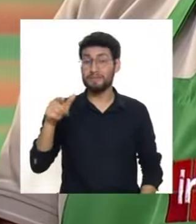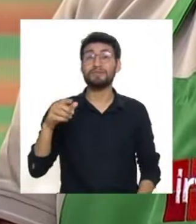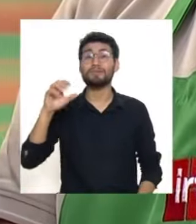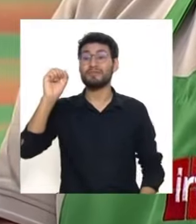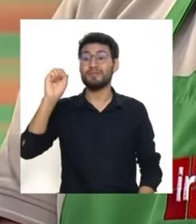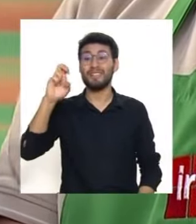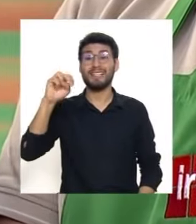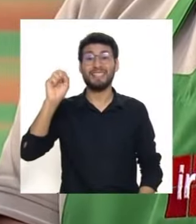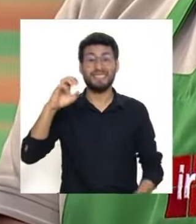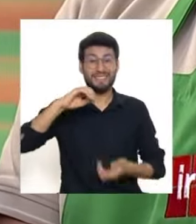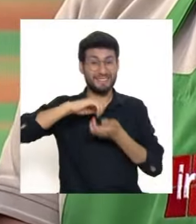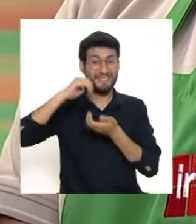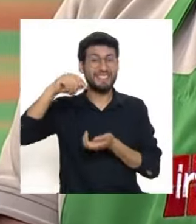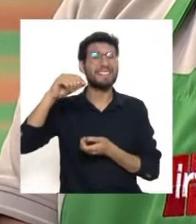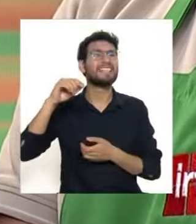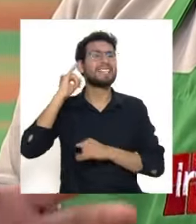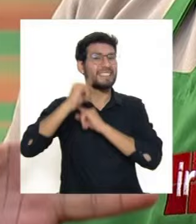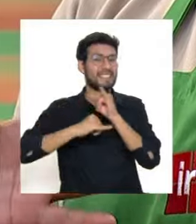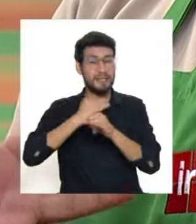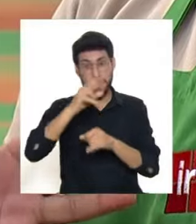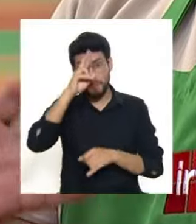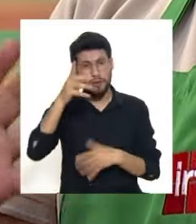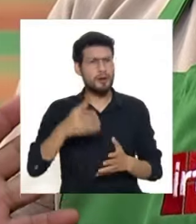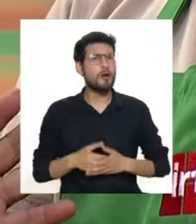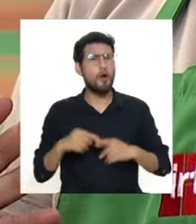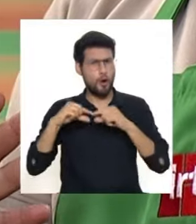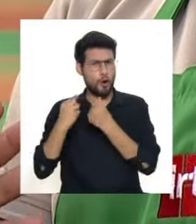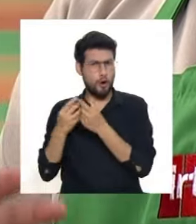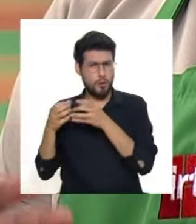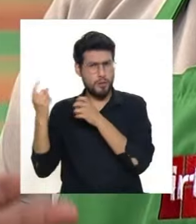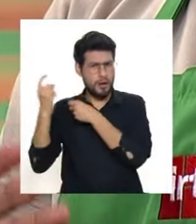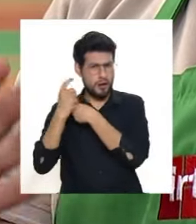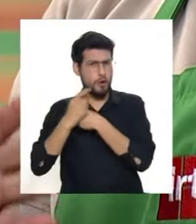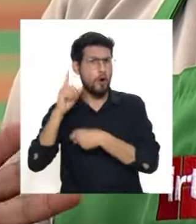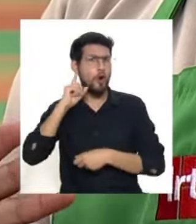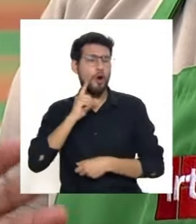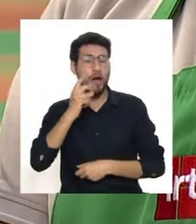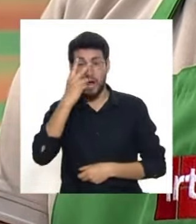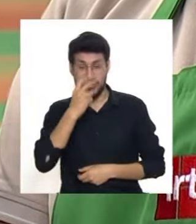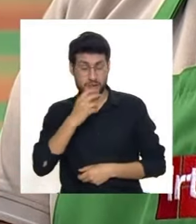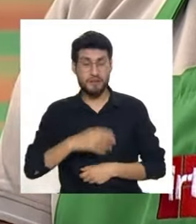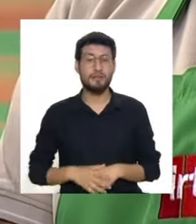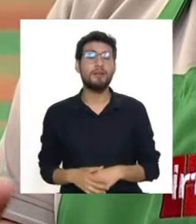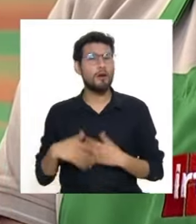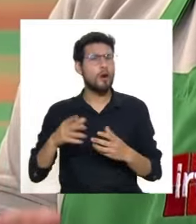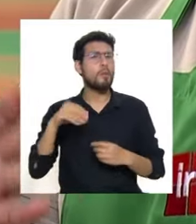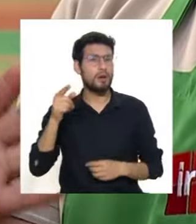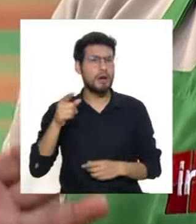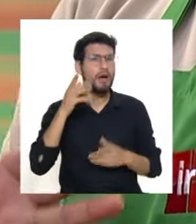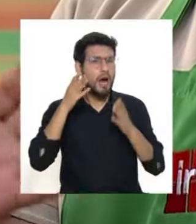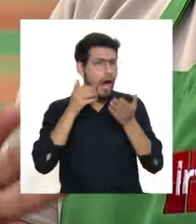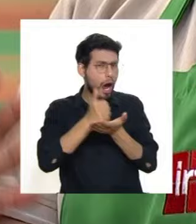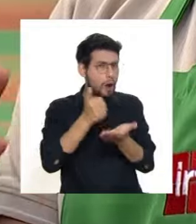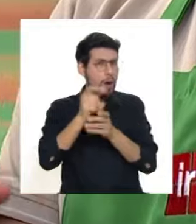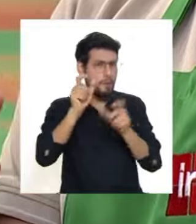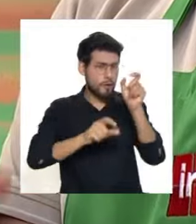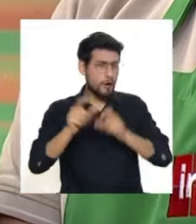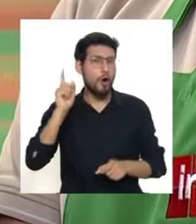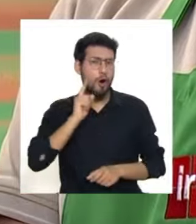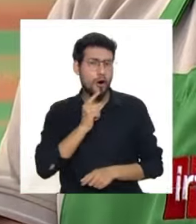Internacional Perú nos capacita un grupo de chicos con sordoceguera, ¿no? Porque ellos se dedican a ayudar a las personas